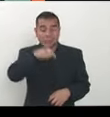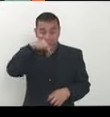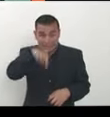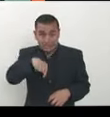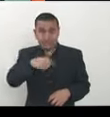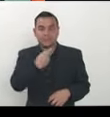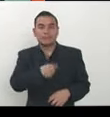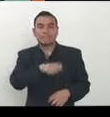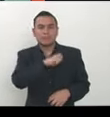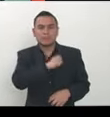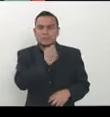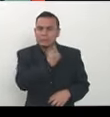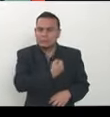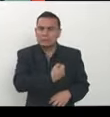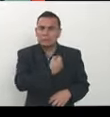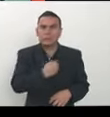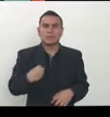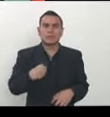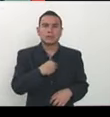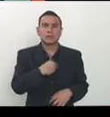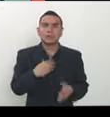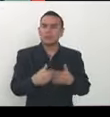igual.